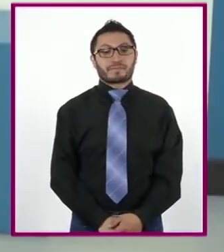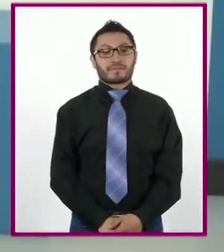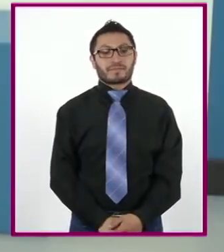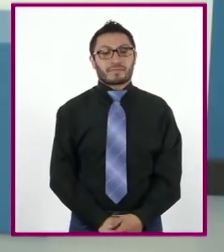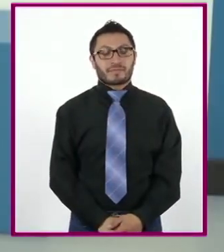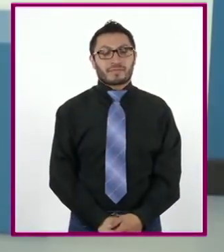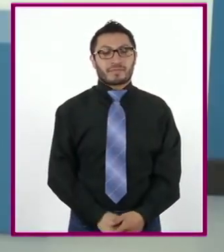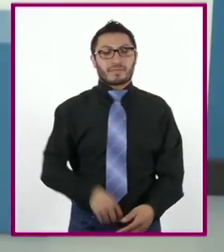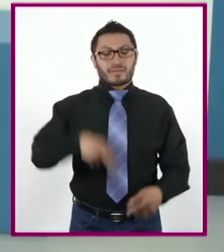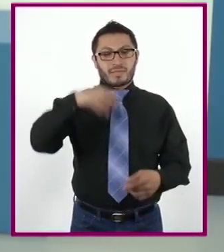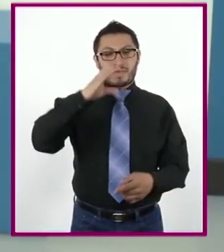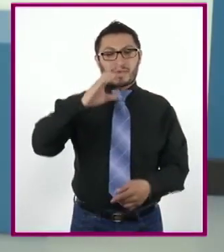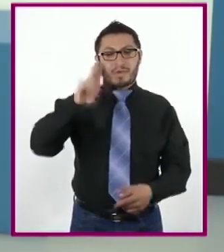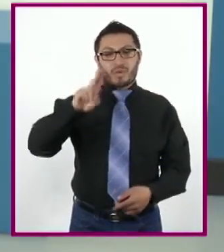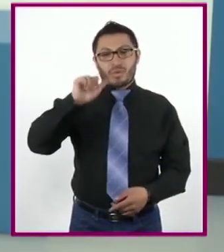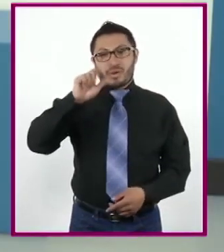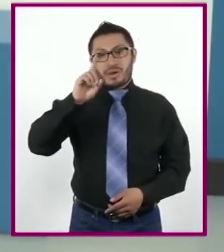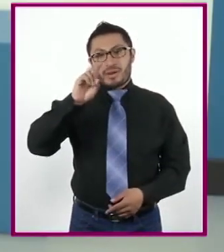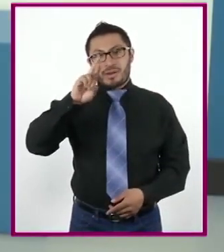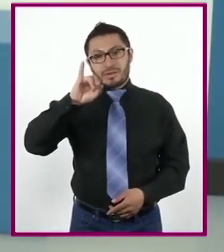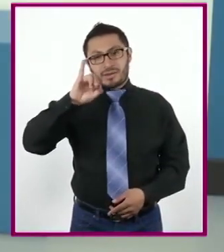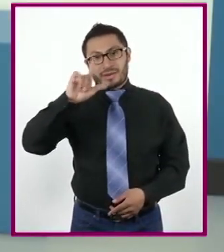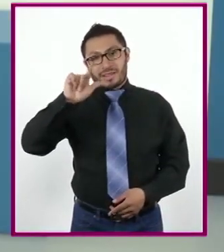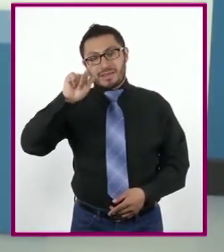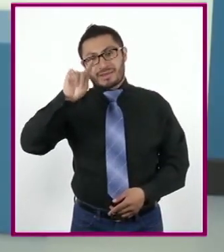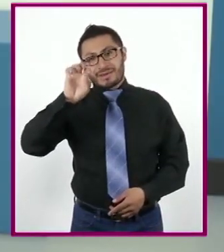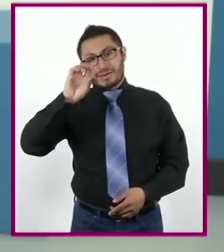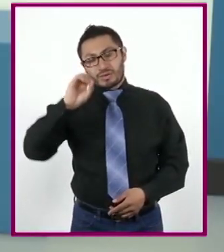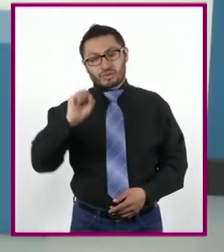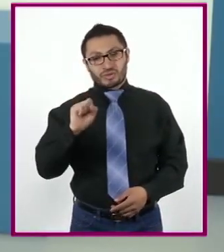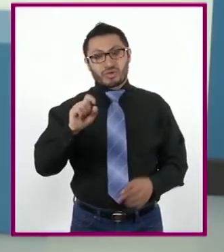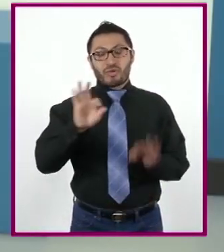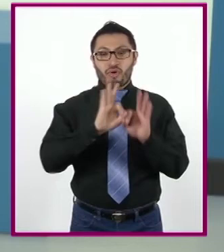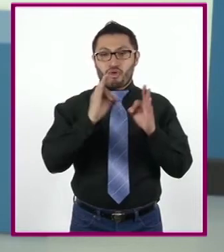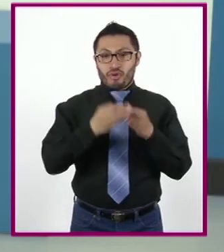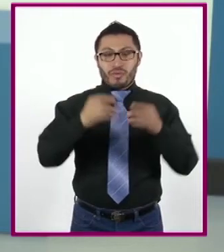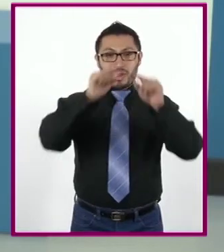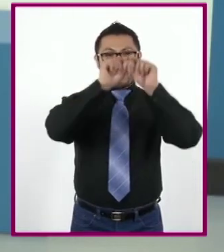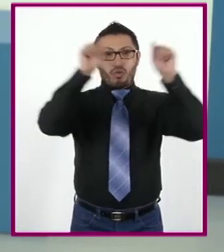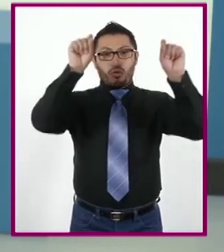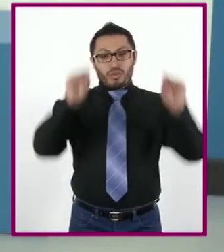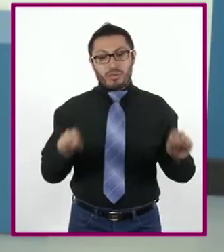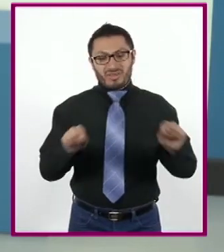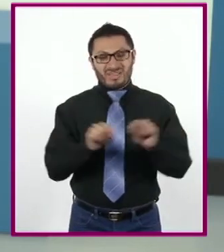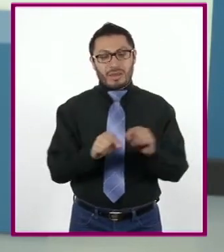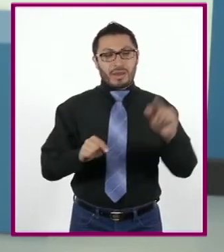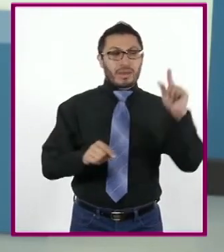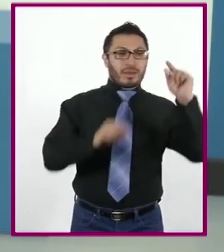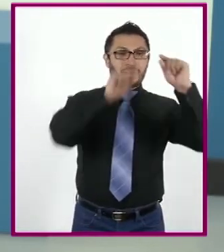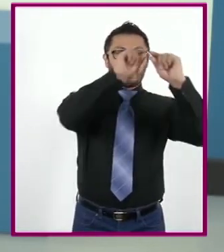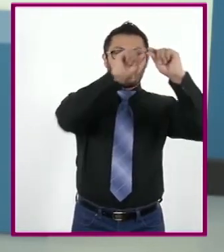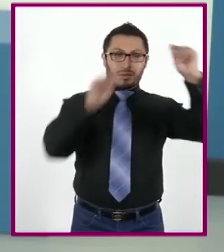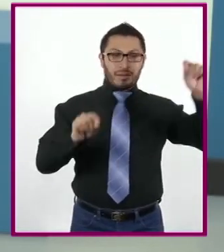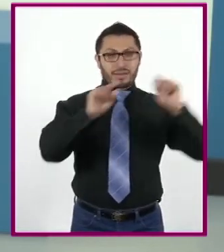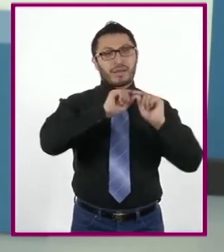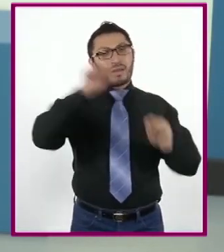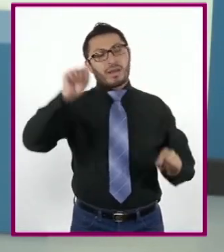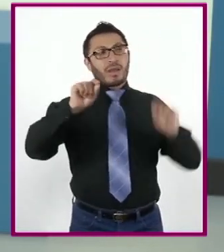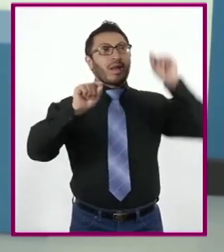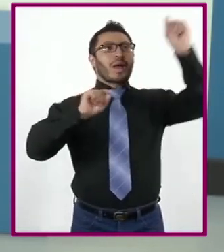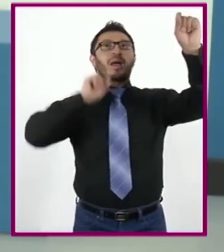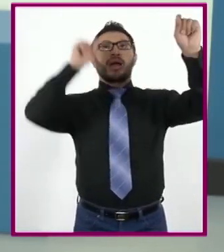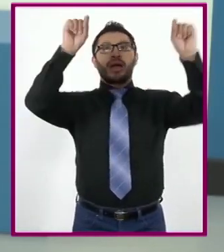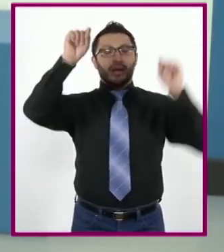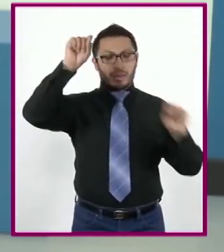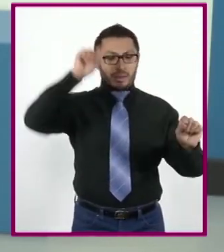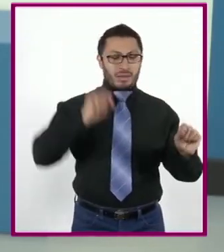Los cuadriláteros son polígonos con 4 lados, 4 vértices y 4 ángulos, y la